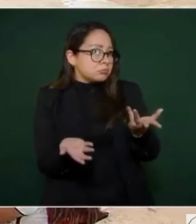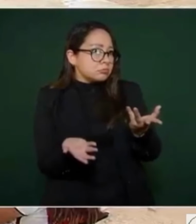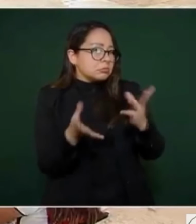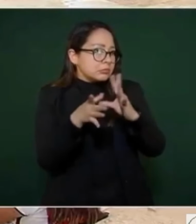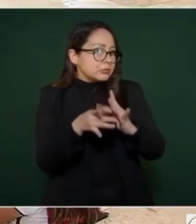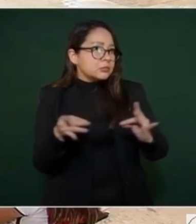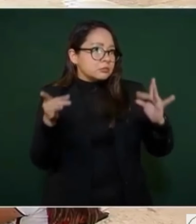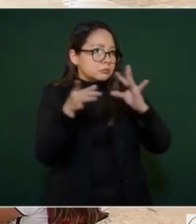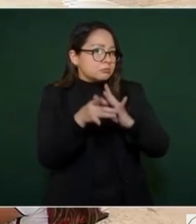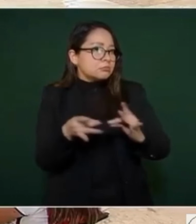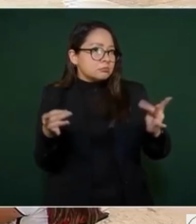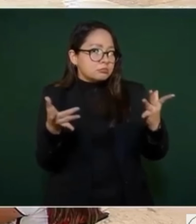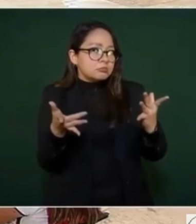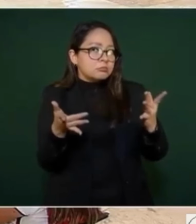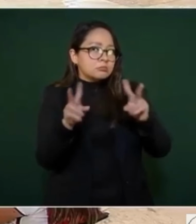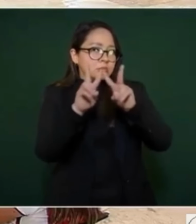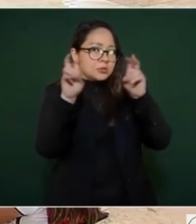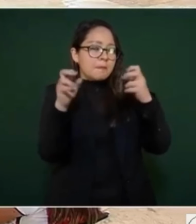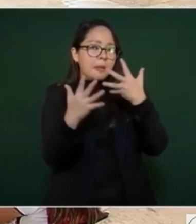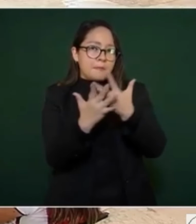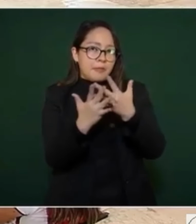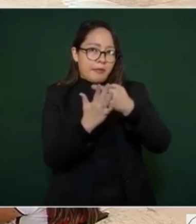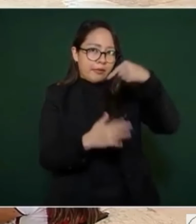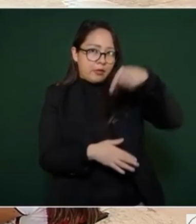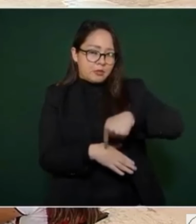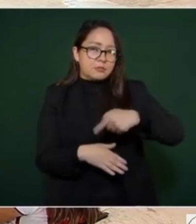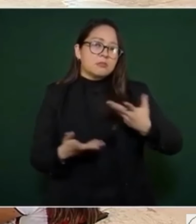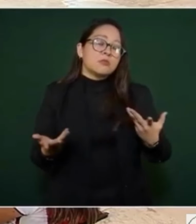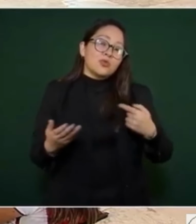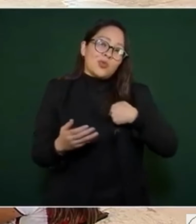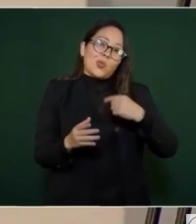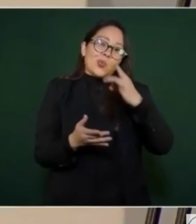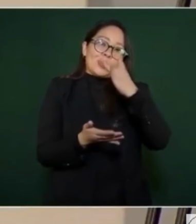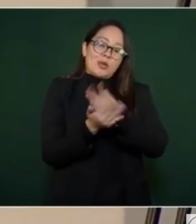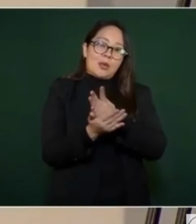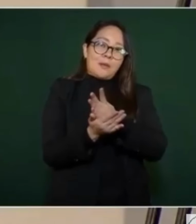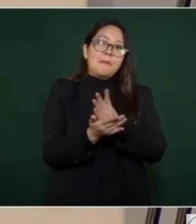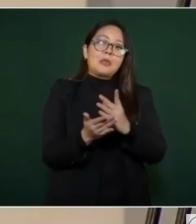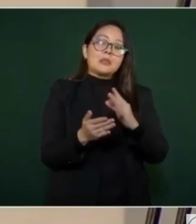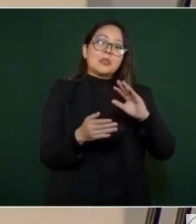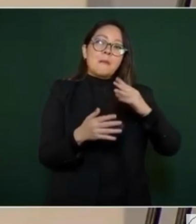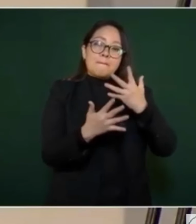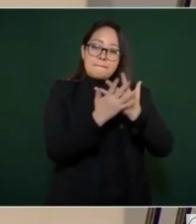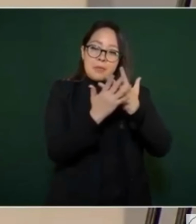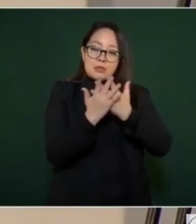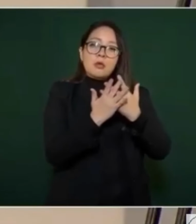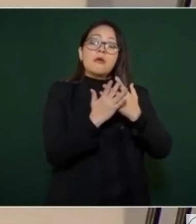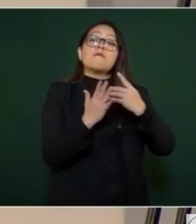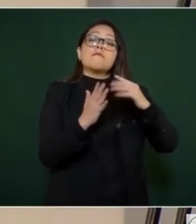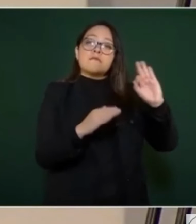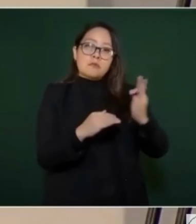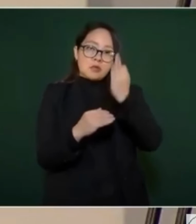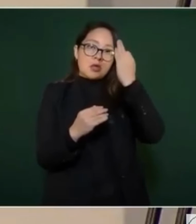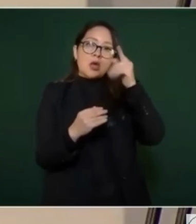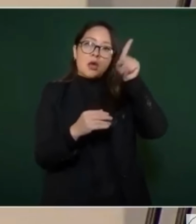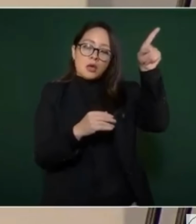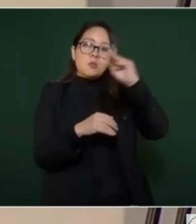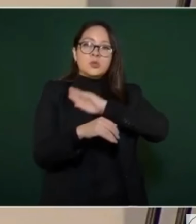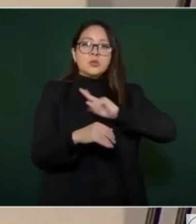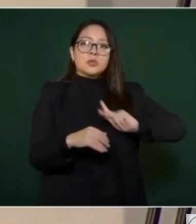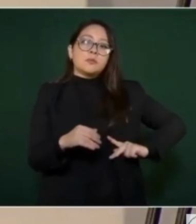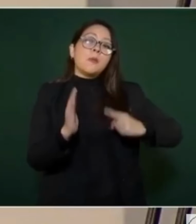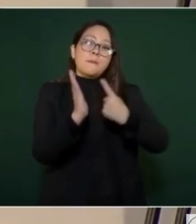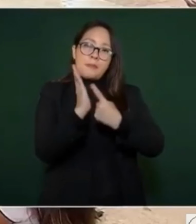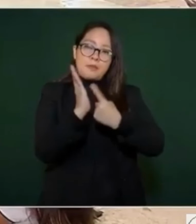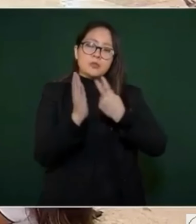parte del penal de aquí. Yo solamente de los penales federales, el de Papantla. Nosotros tenemos